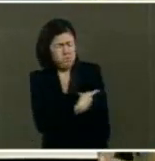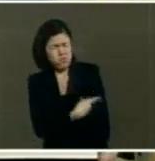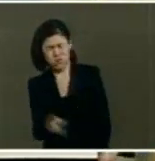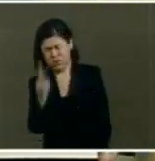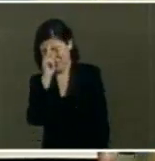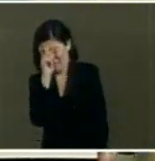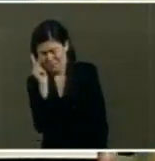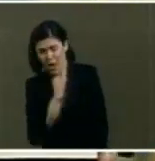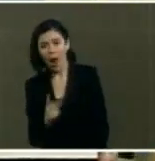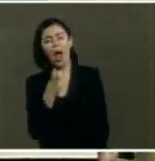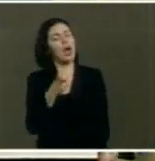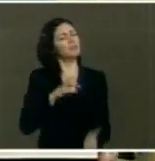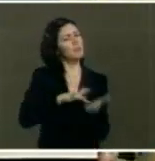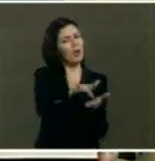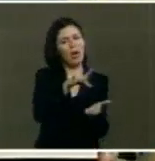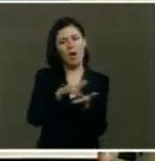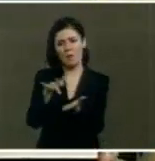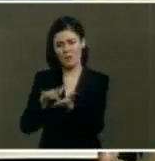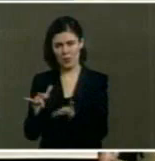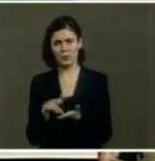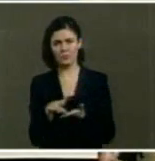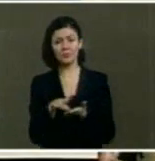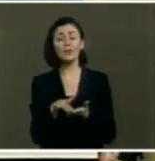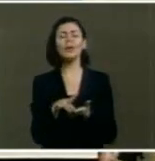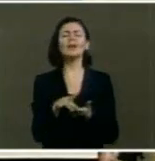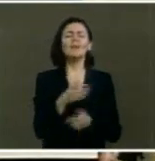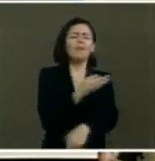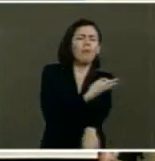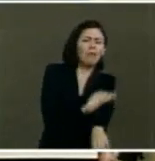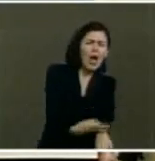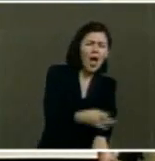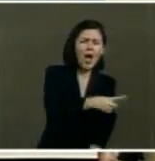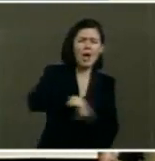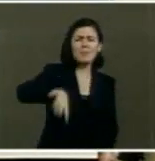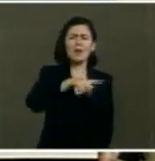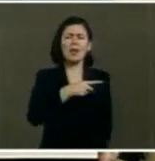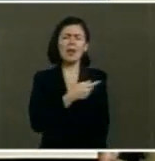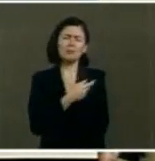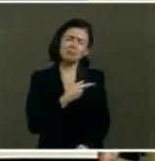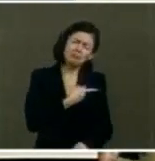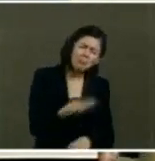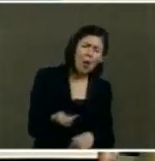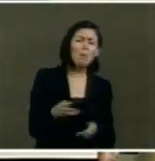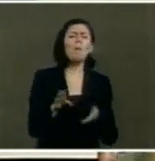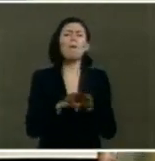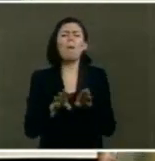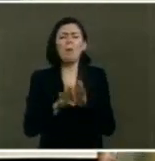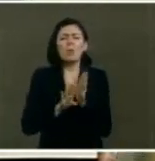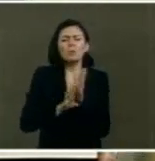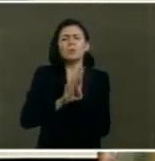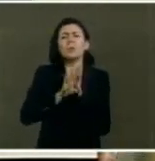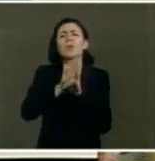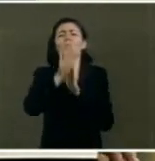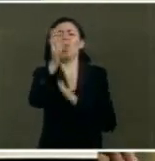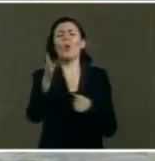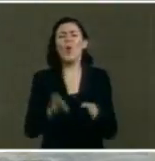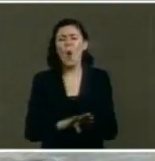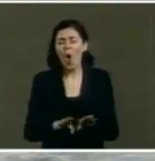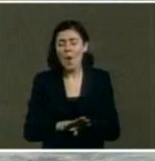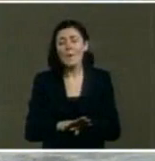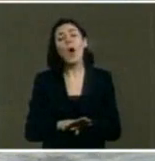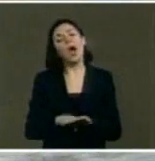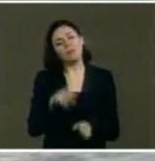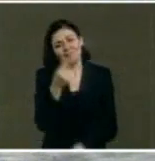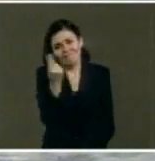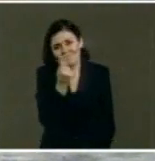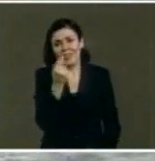Una de las condiciones para que las familias puedan elevar su calidad de vida es tener casa propia.